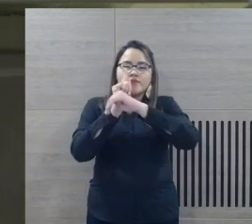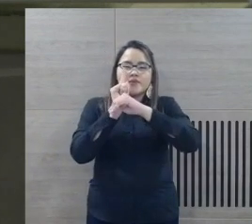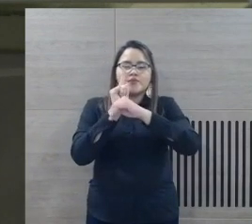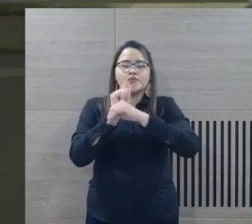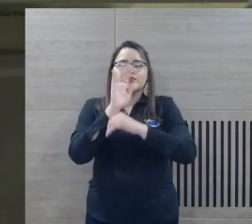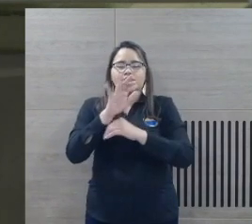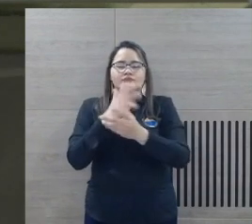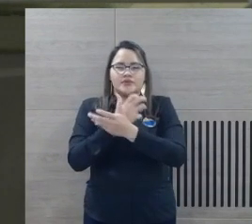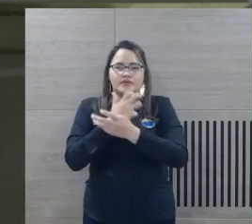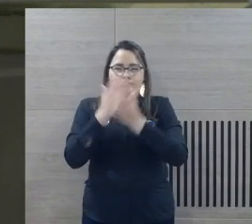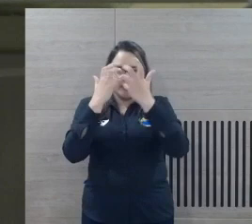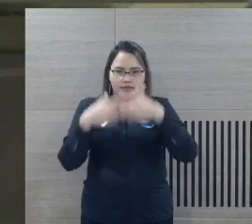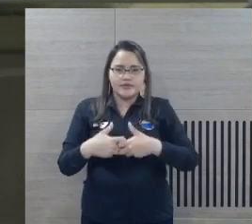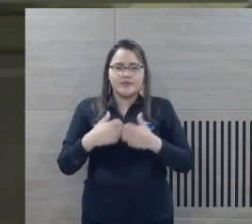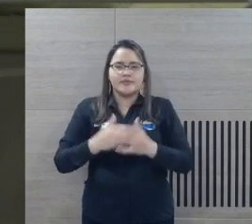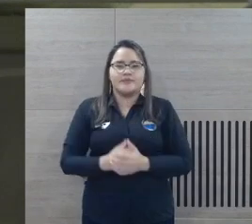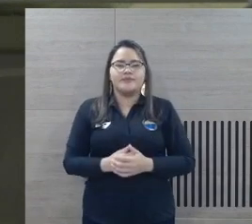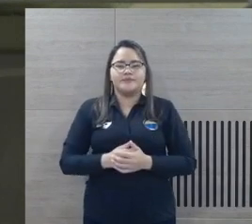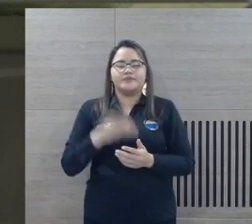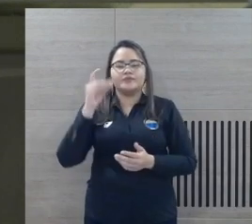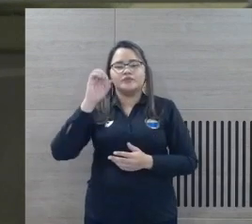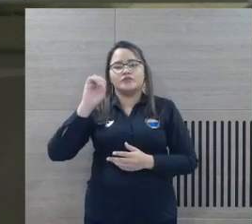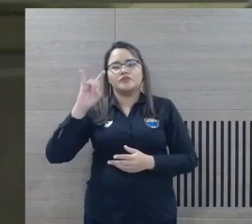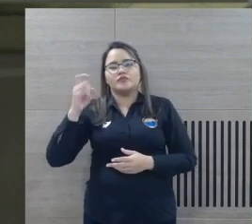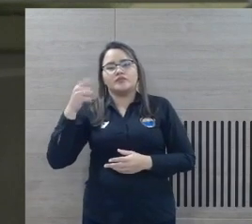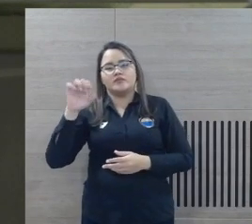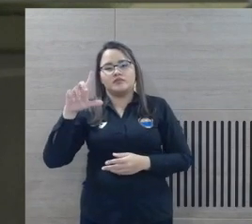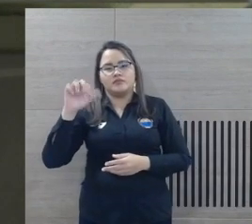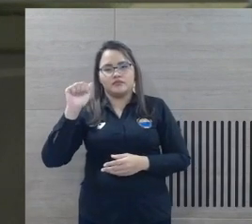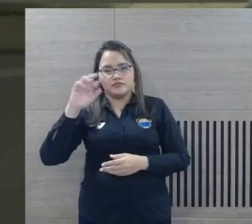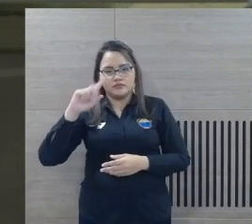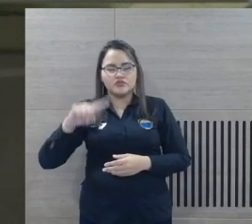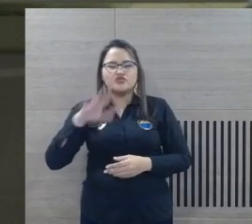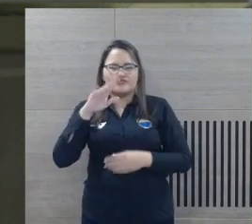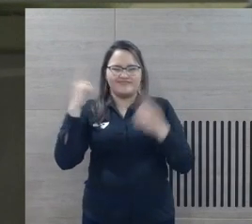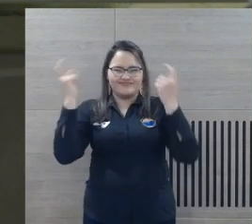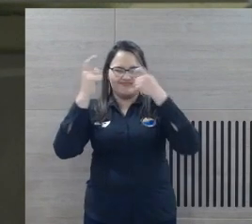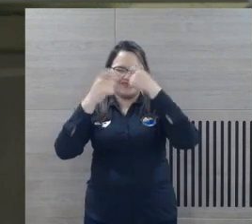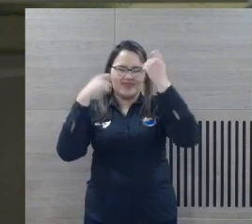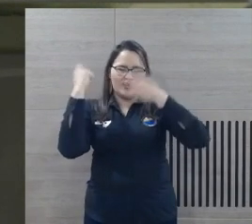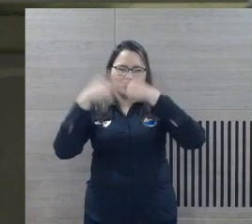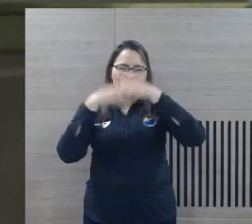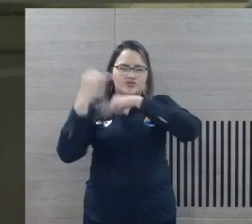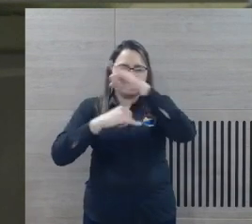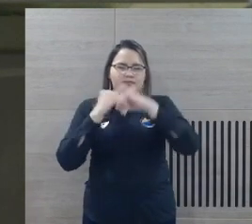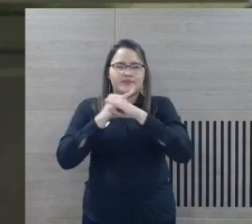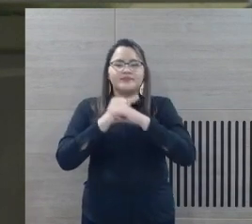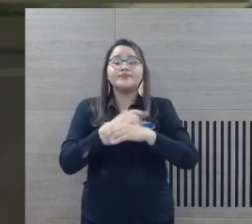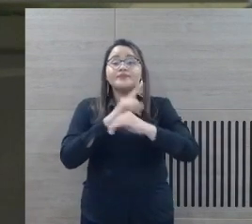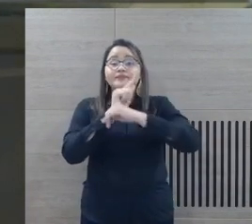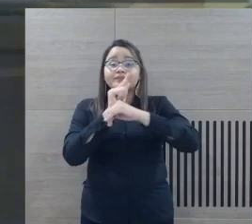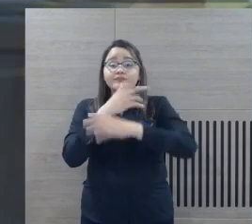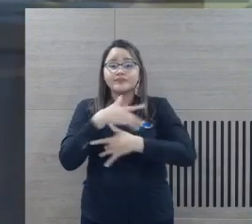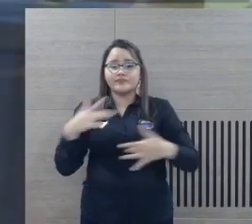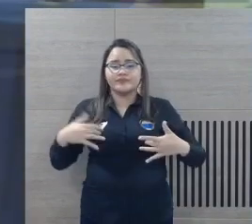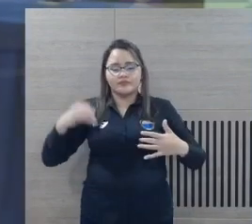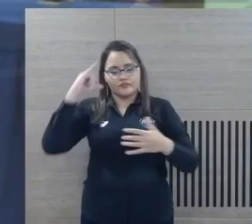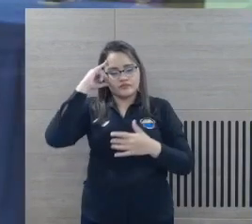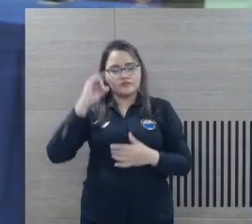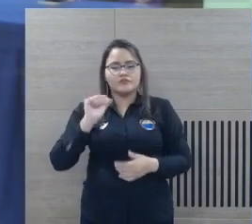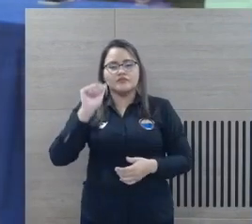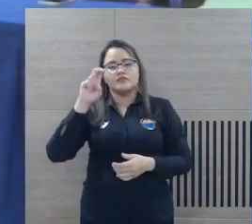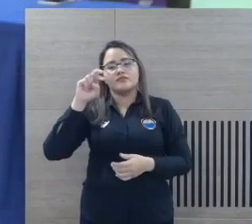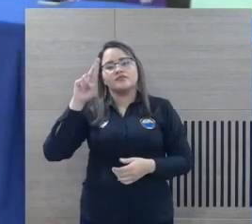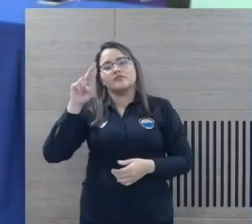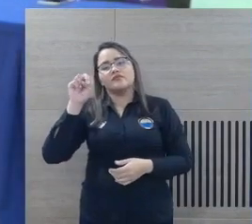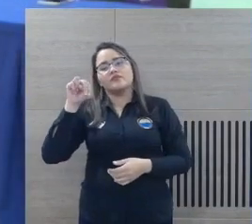Negocios Internacionales. Facultad de Ciencias de la Salud, psicólogo Adalgisa Pinto Pérez. Seguidamente, el doctor Pablo Vera Salazar